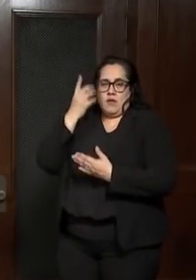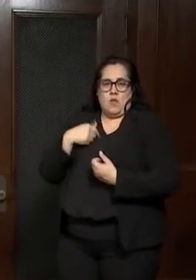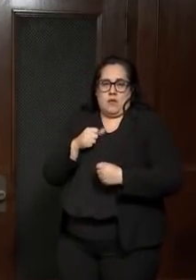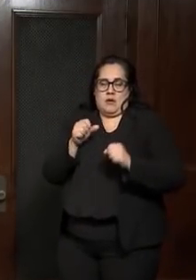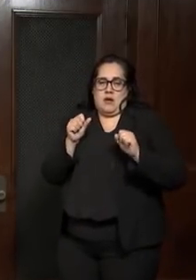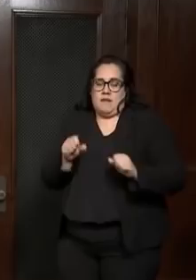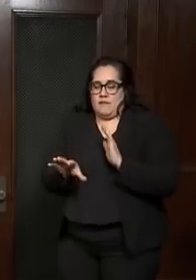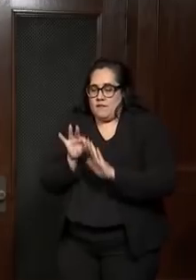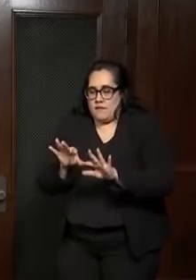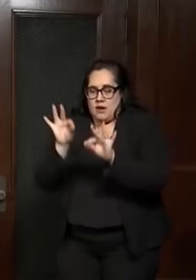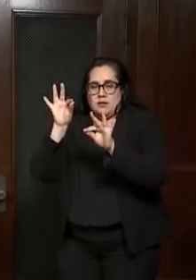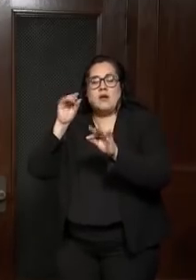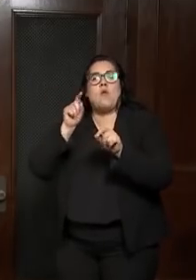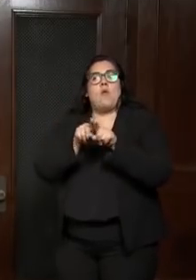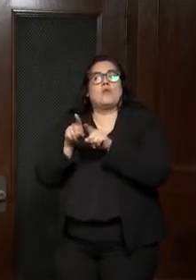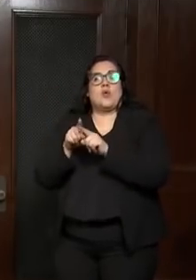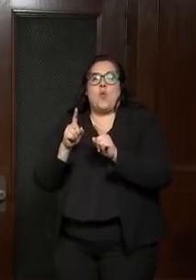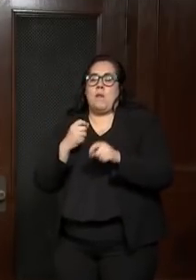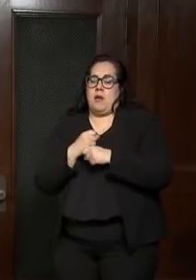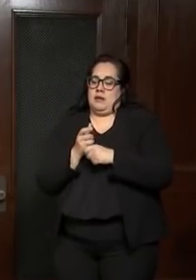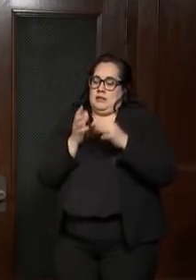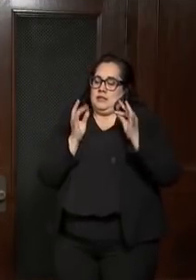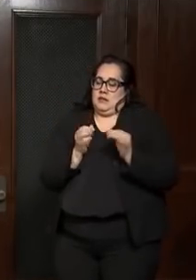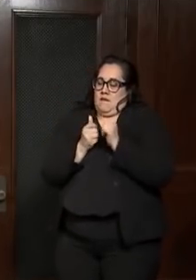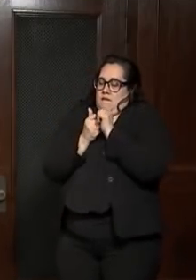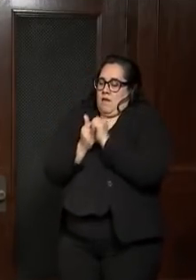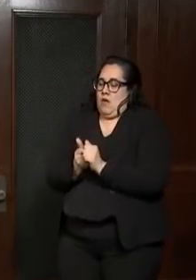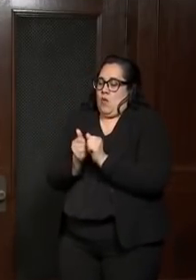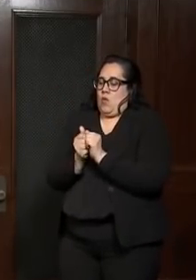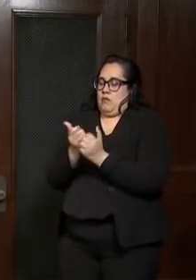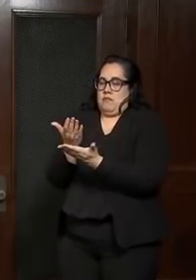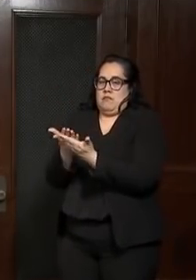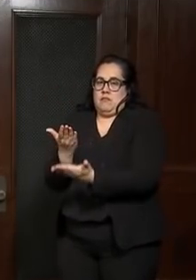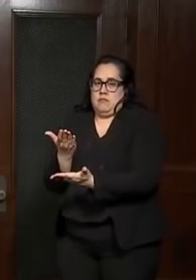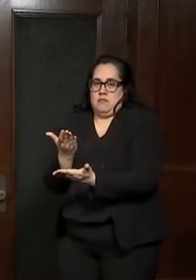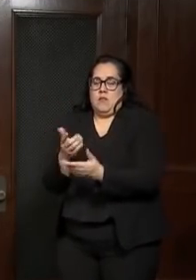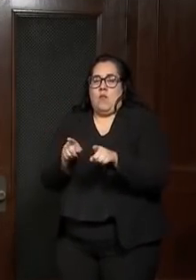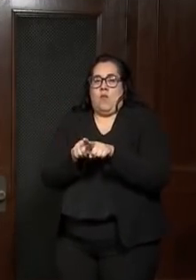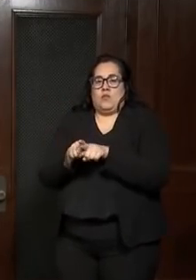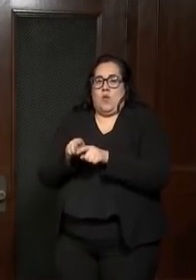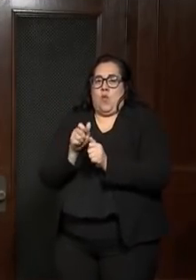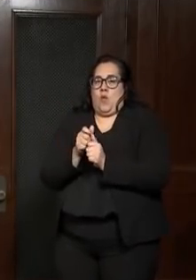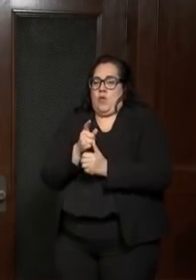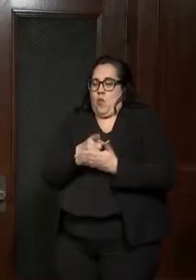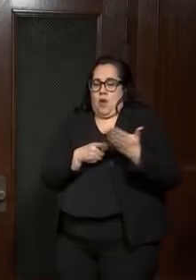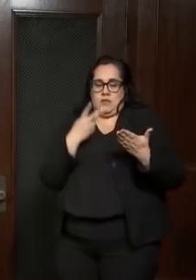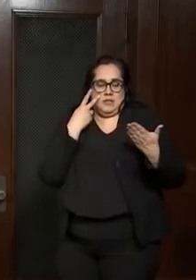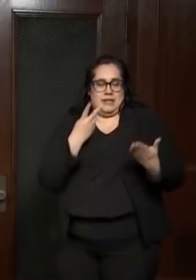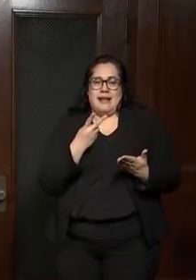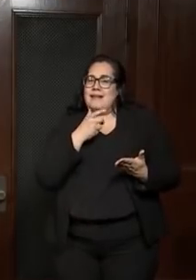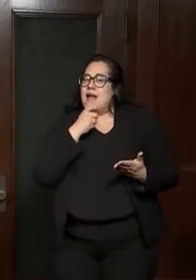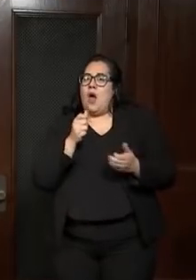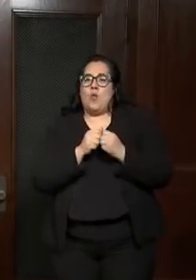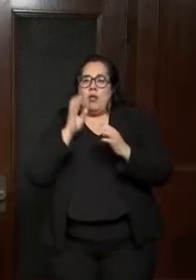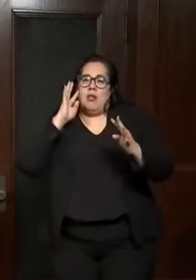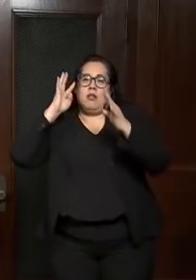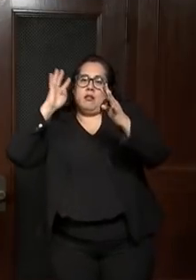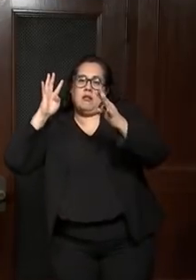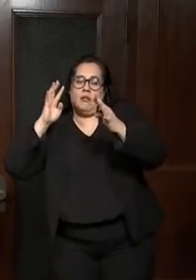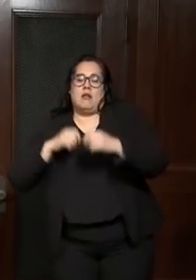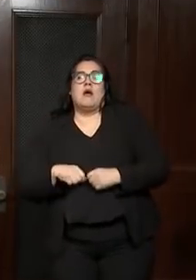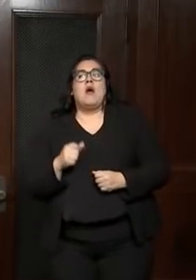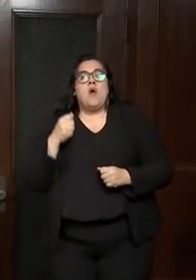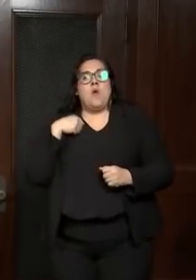podemos encontrar y tomamos decisiones con hechos y datos, no con ficciones. Seguimos